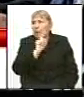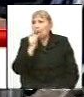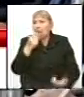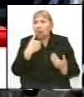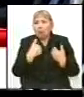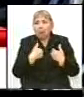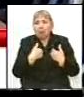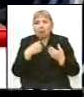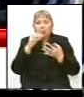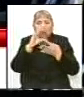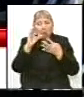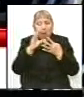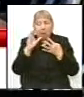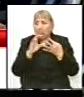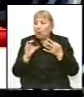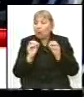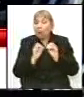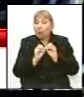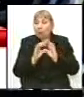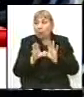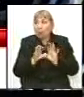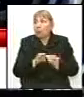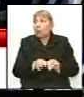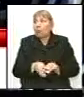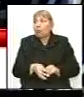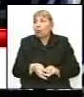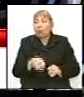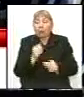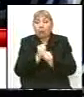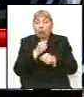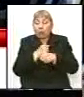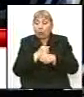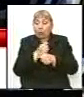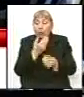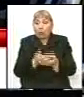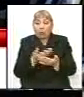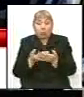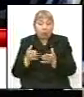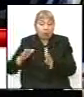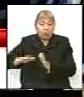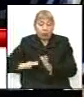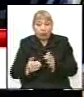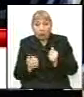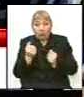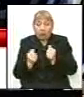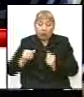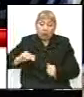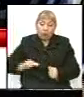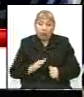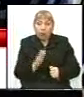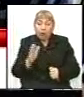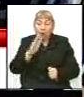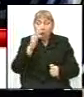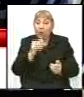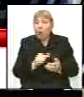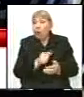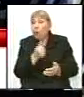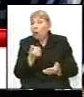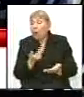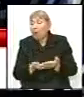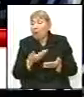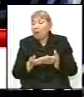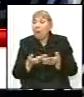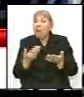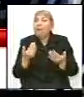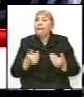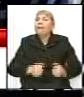presidente, criterios claros con respecto a obras de infraestructura tipo carretera u otra, estaríamos poniendo en riesgo